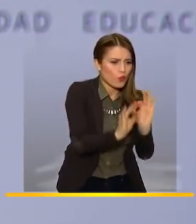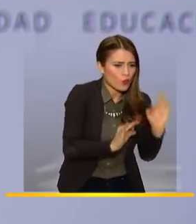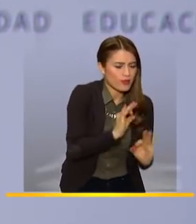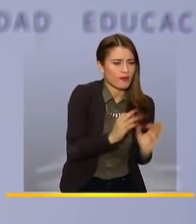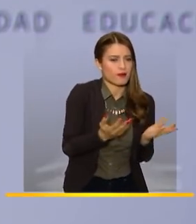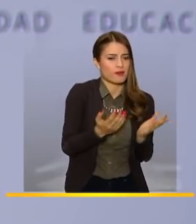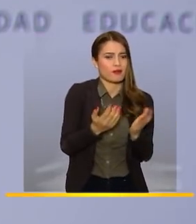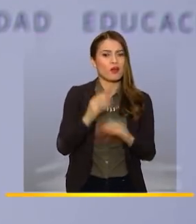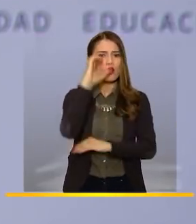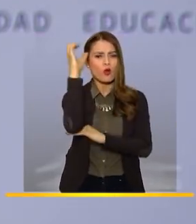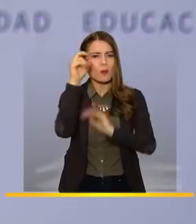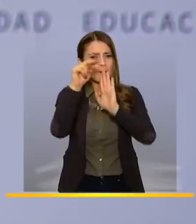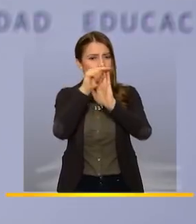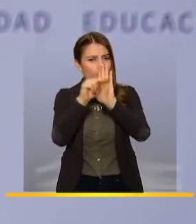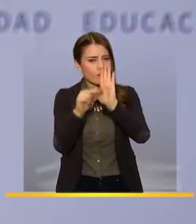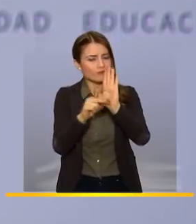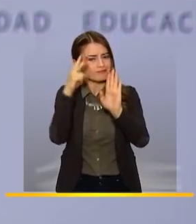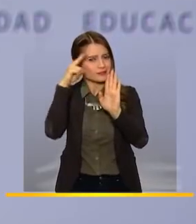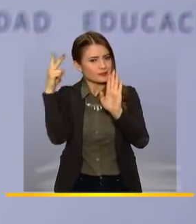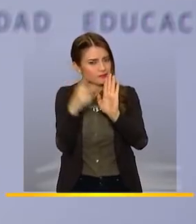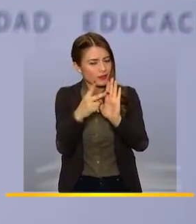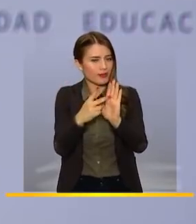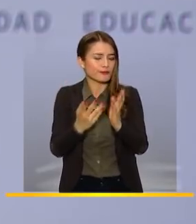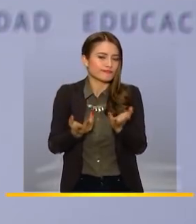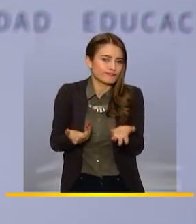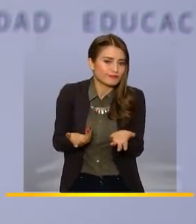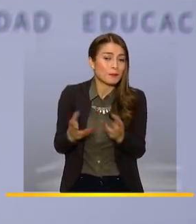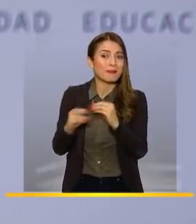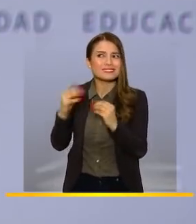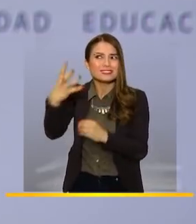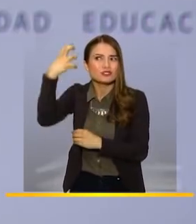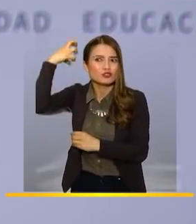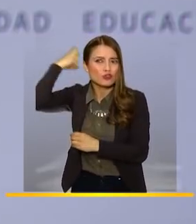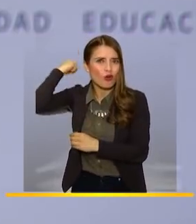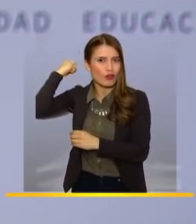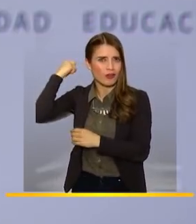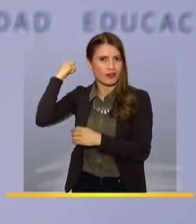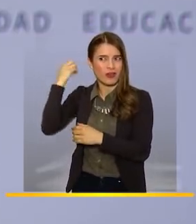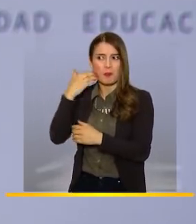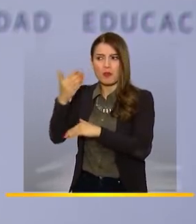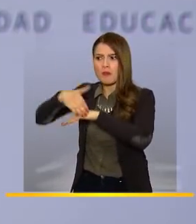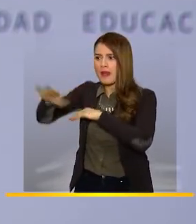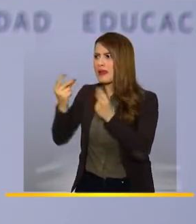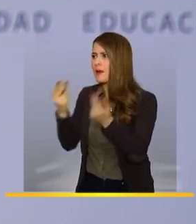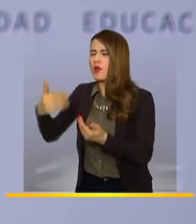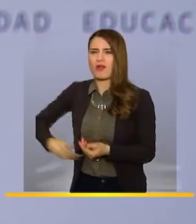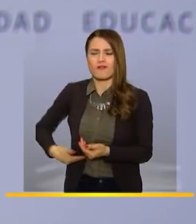leyes colombianas y de nuestro compromiso con la historia.